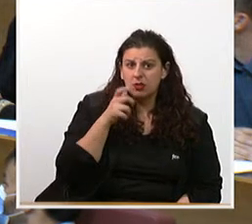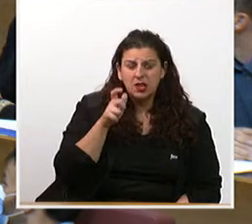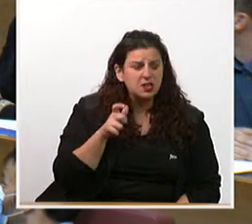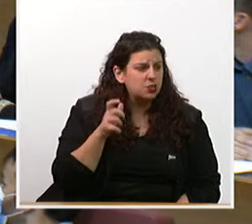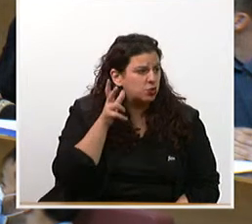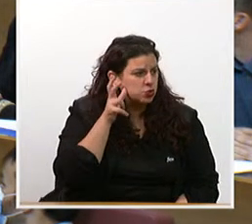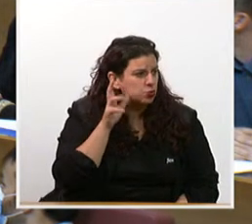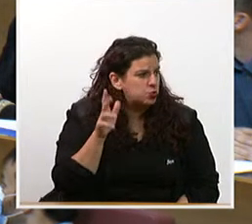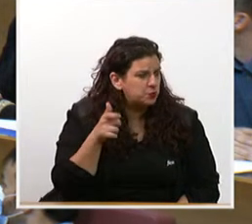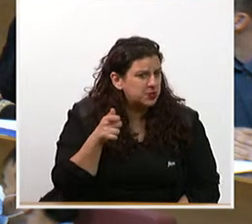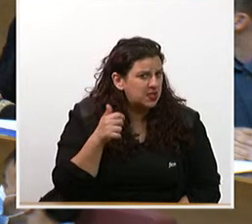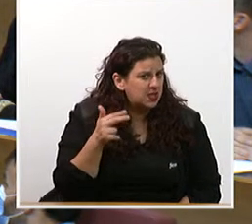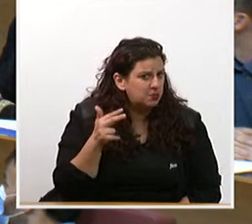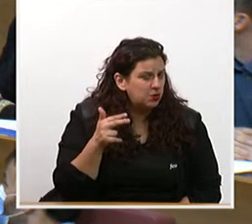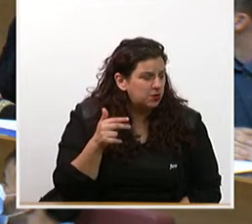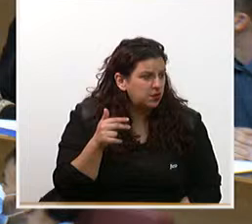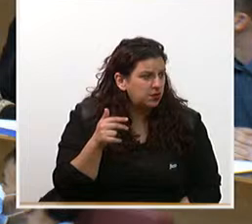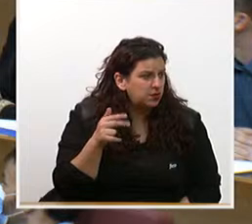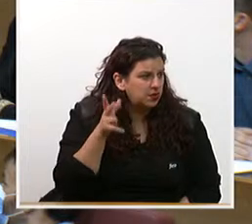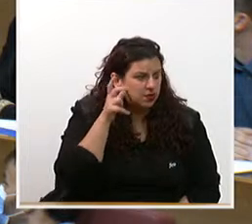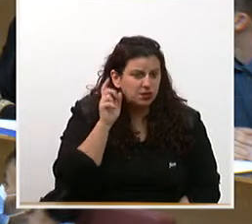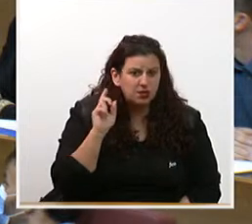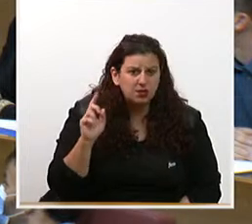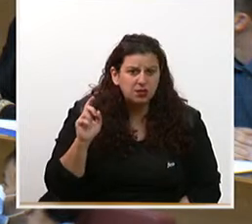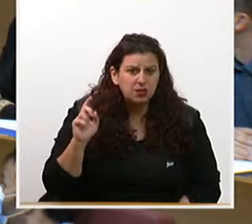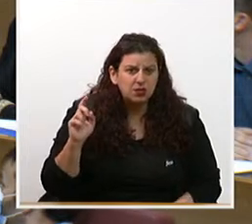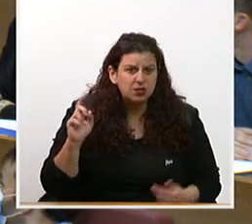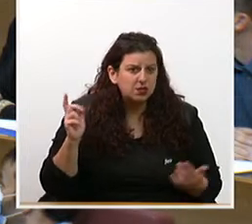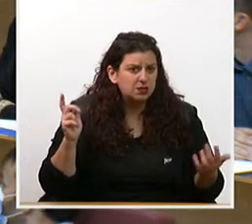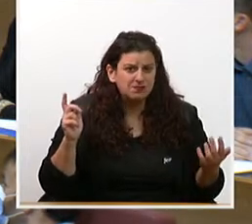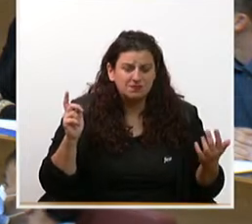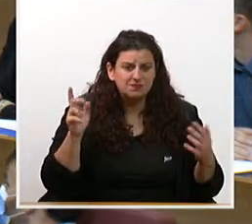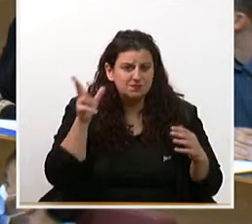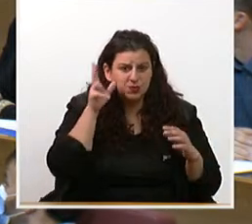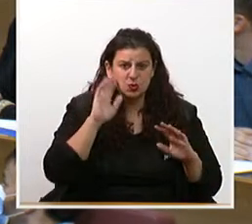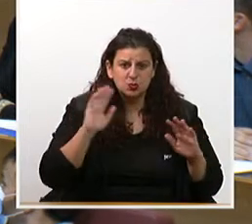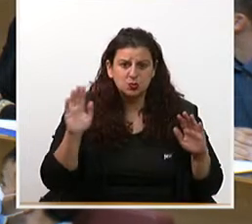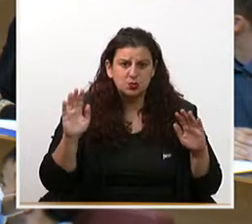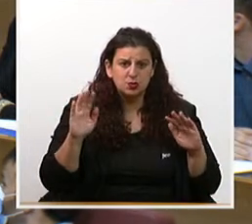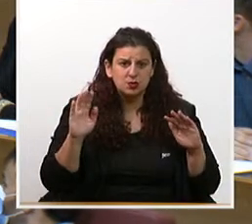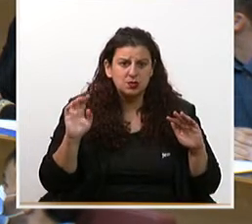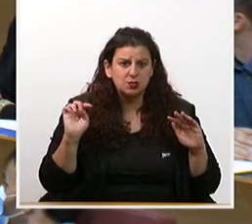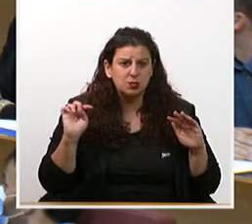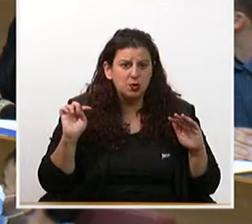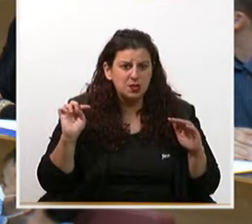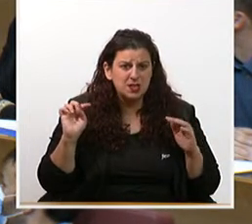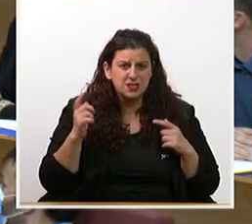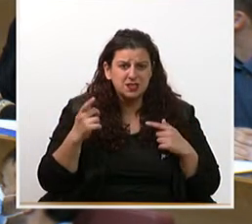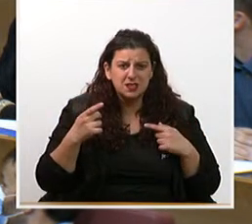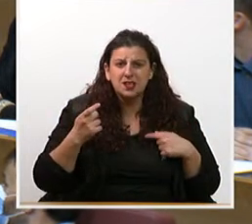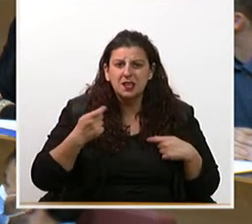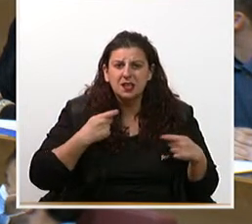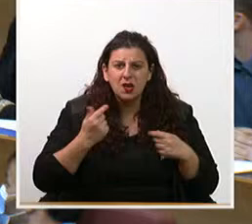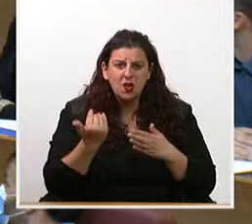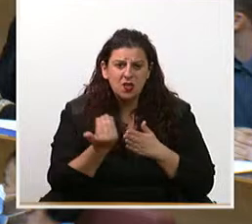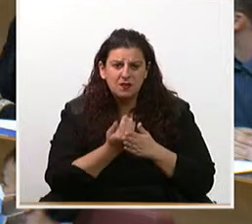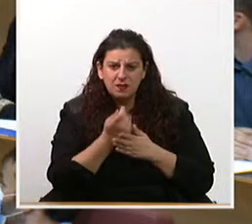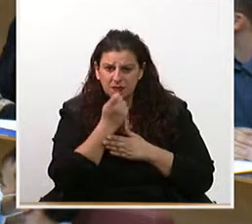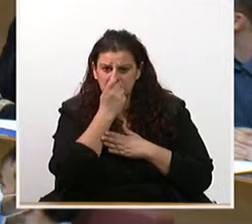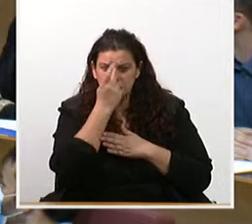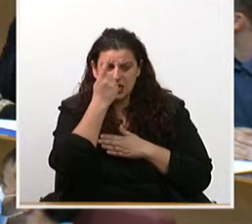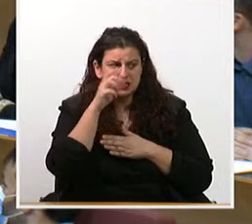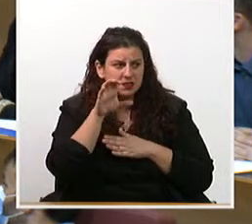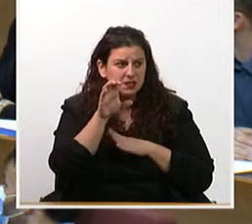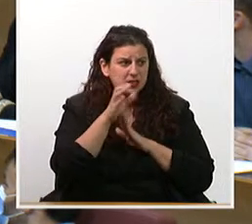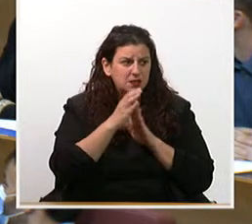pal pero para la de la gente explicar que es el presidente salud la empresa que neg en la en el pa Val